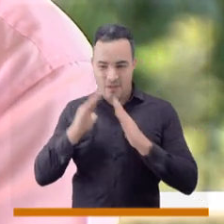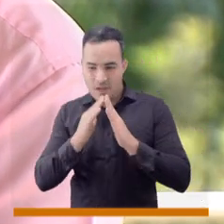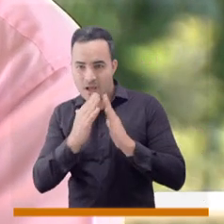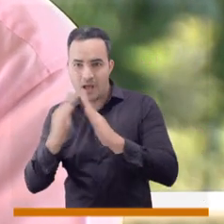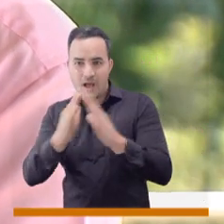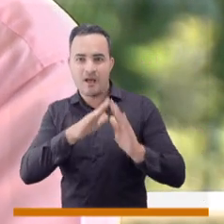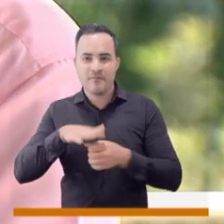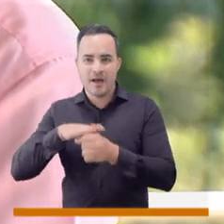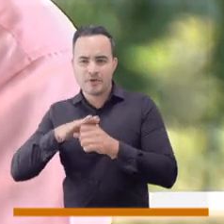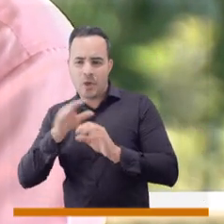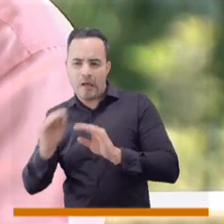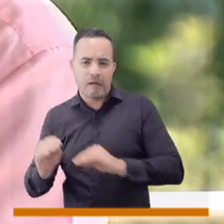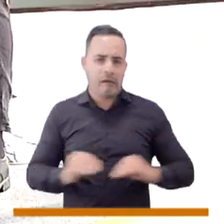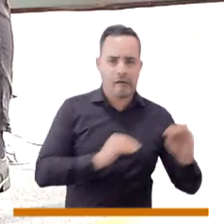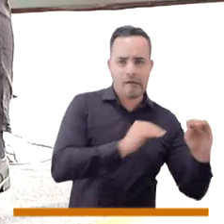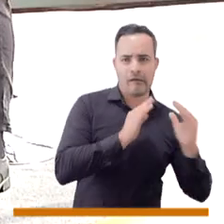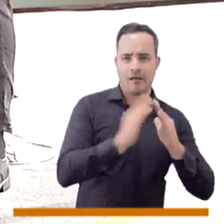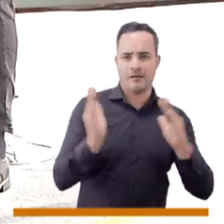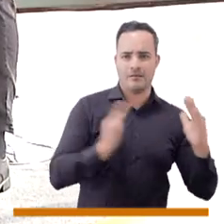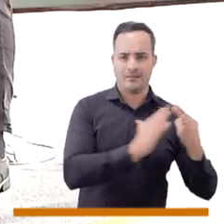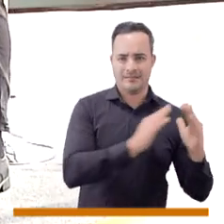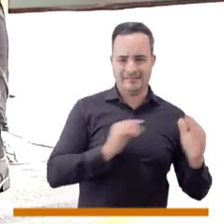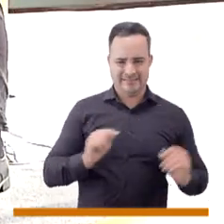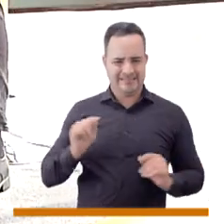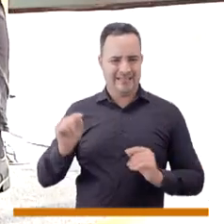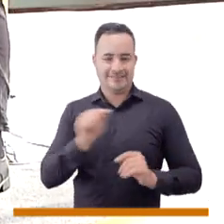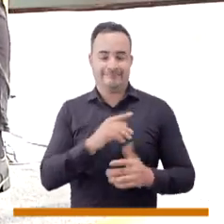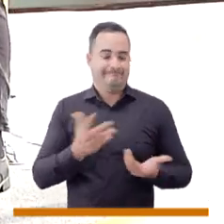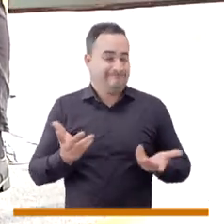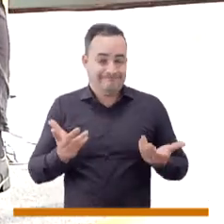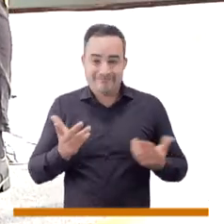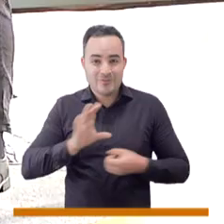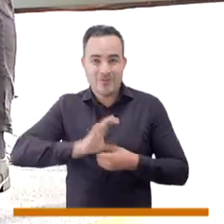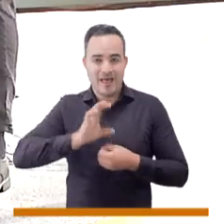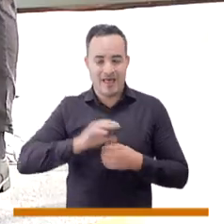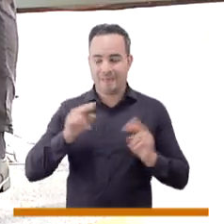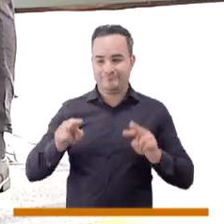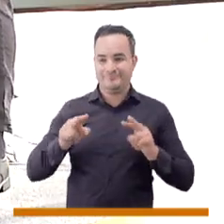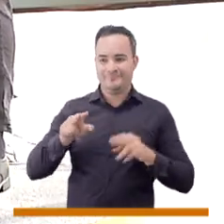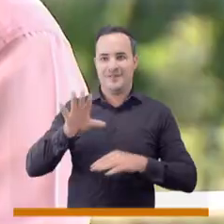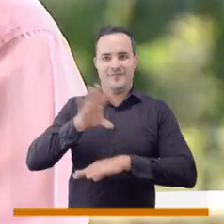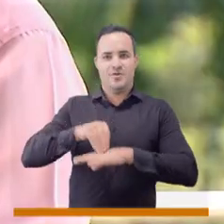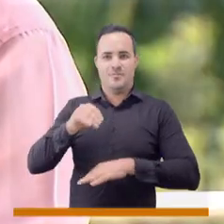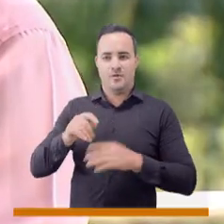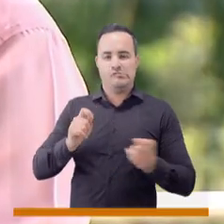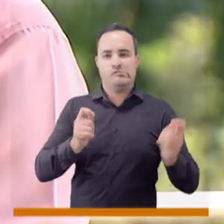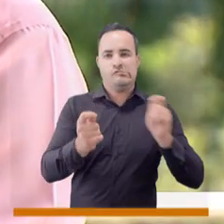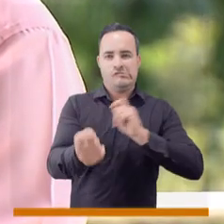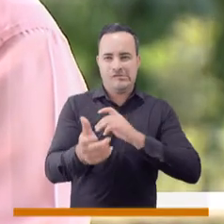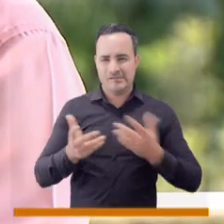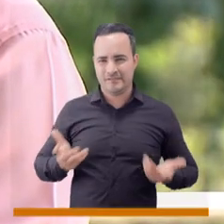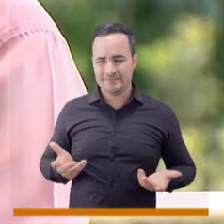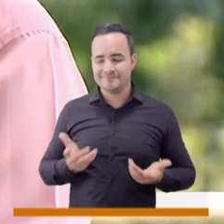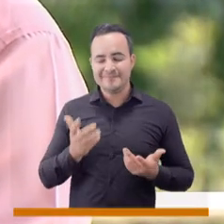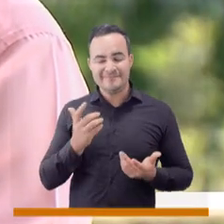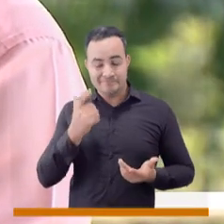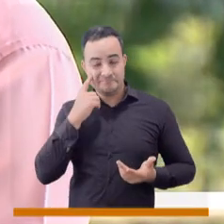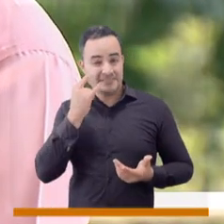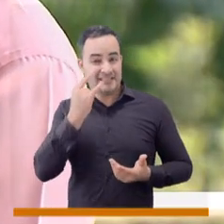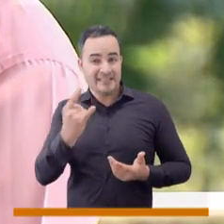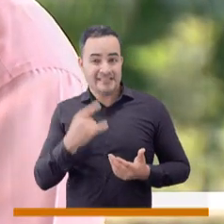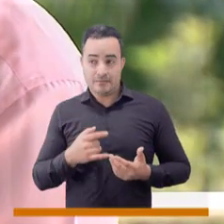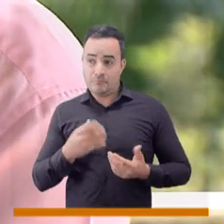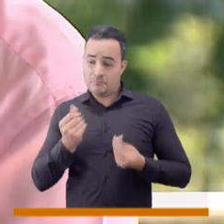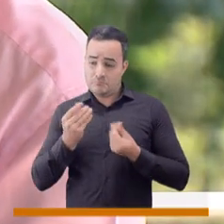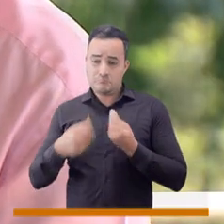de migración intraurbana que la ciudad tiene que entender. Y por supuesto se observa un crecimiento de la